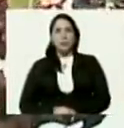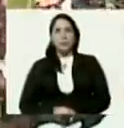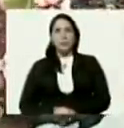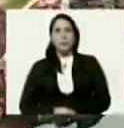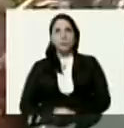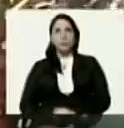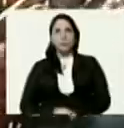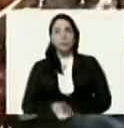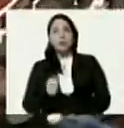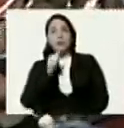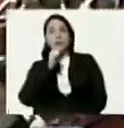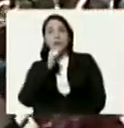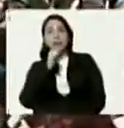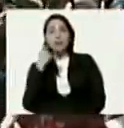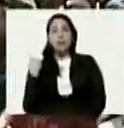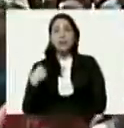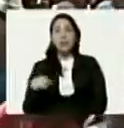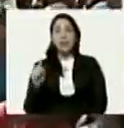Quien tenga ojos,